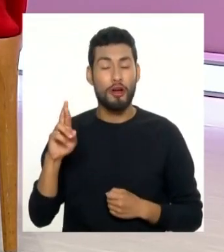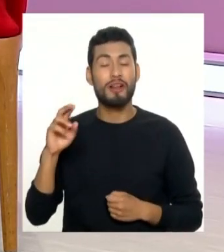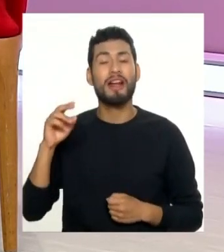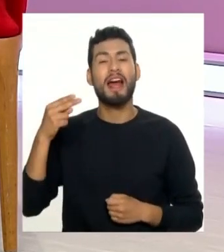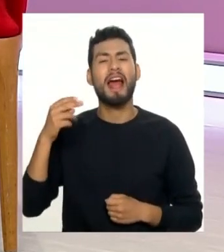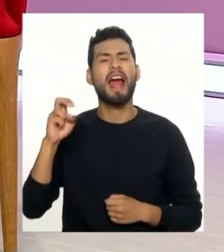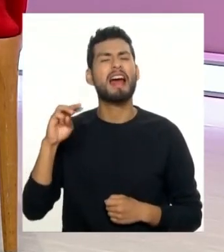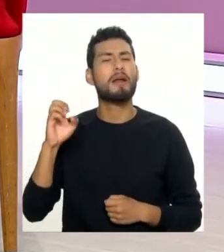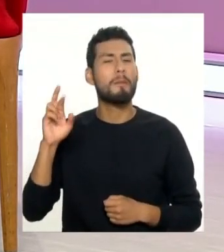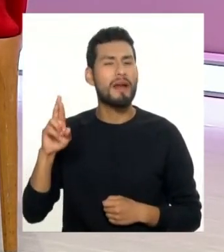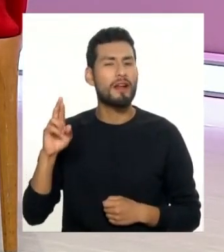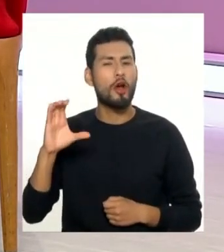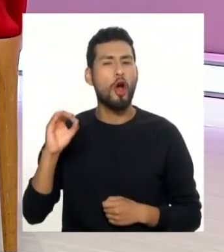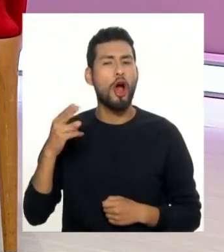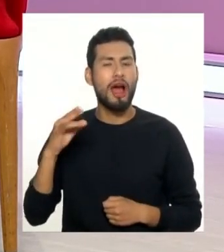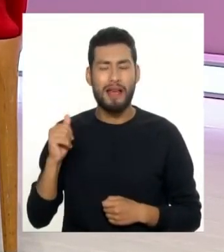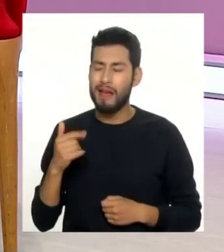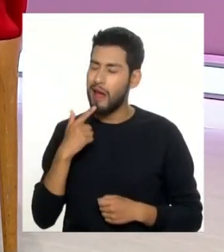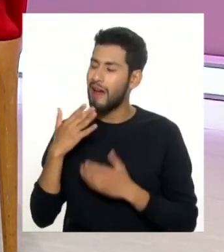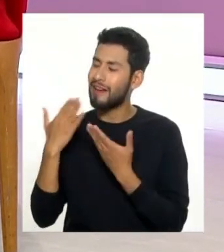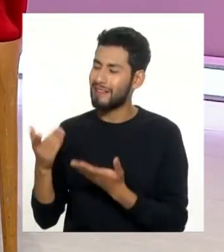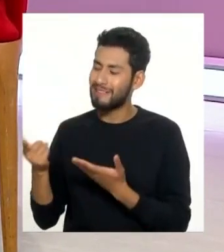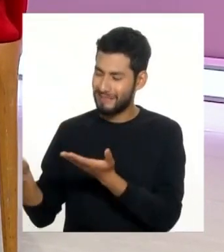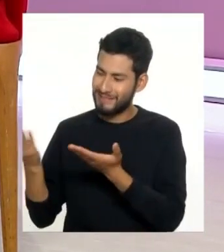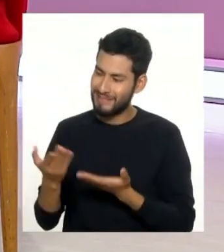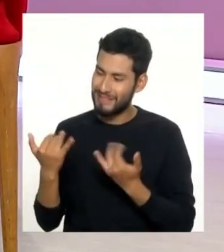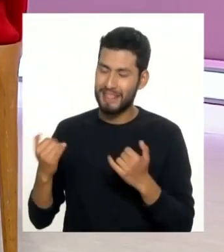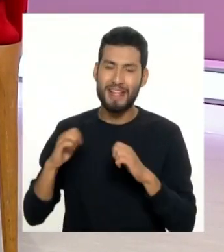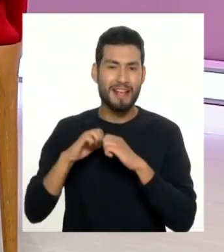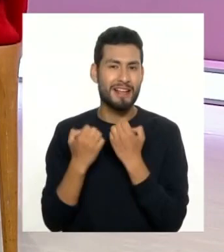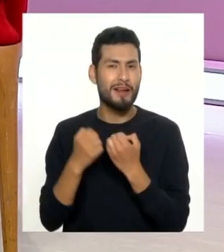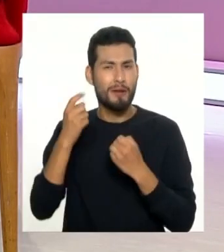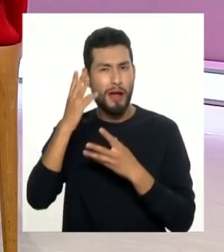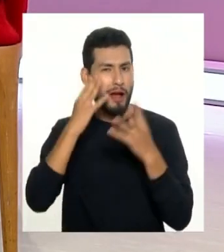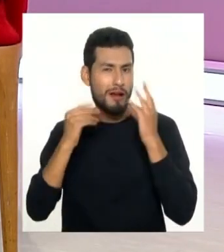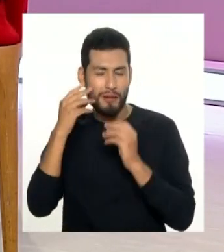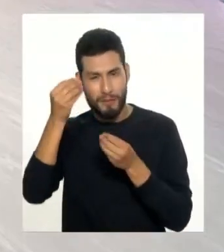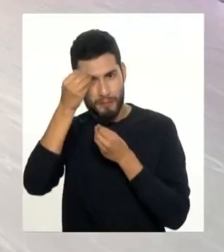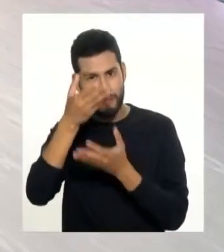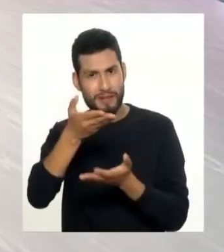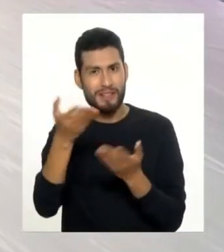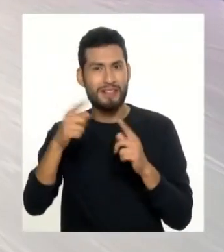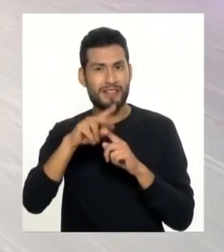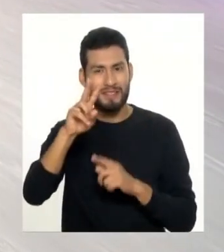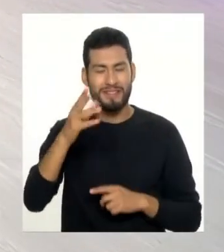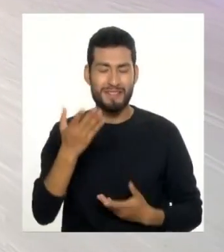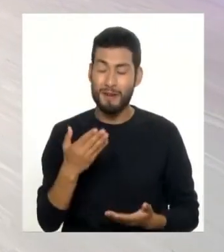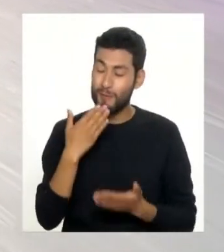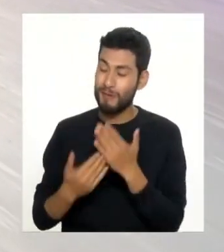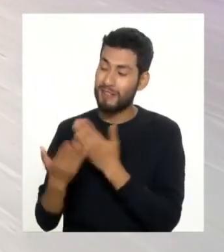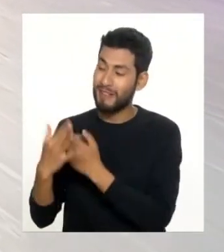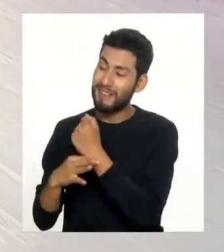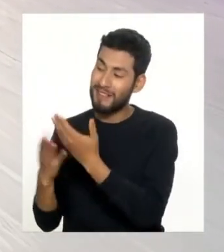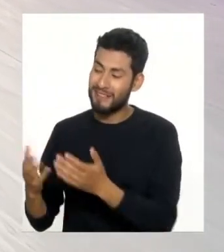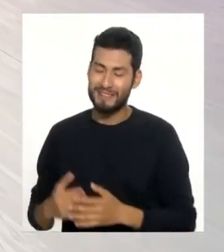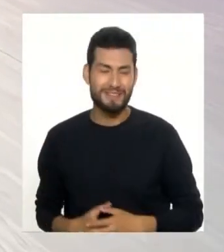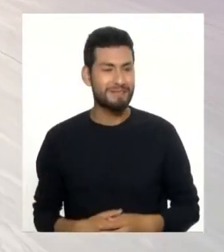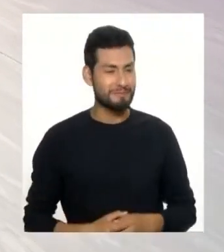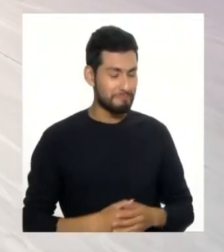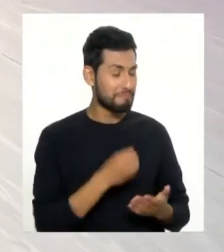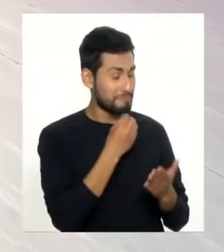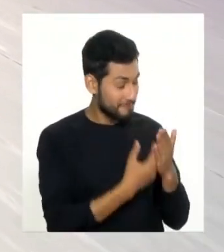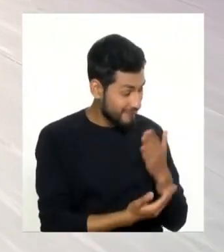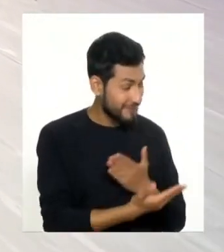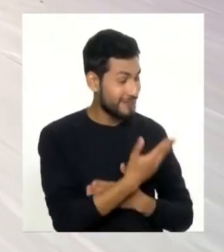la gentileza de estar en Cuerpo Médico para brindar su experiencia a todos nuestros televidentes a nivel nacional. Muy buenos días, doctor. Buenos días, buenos días.